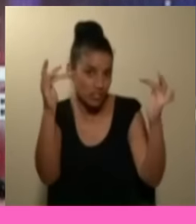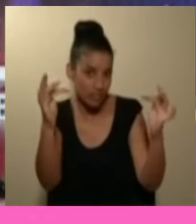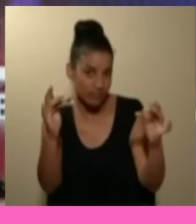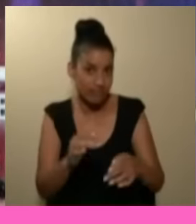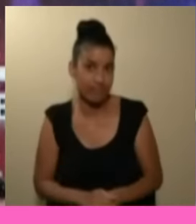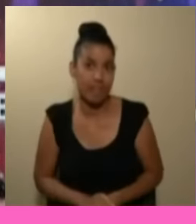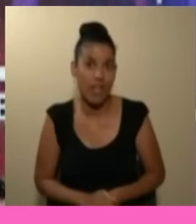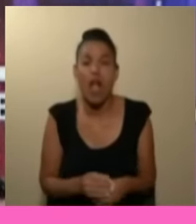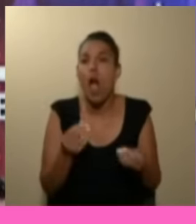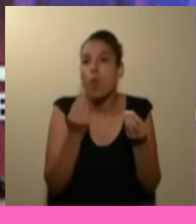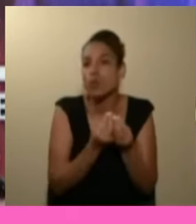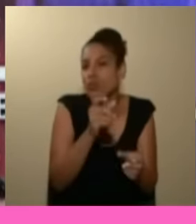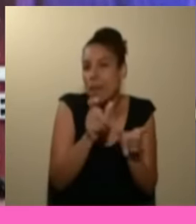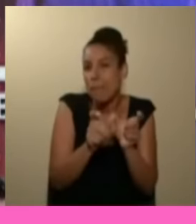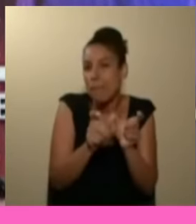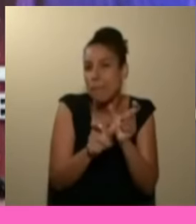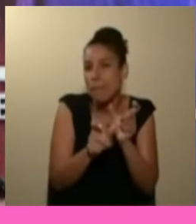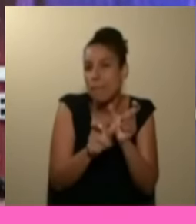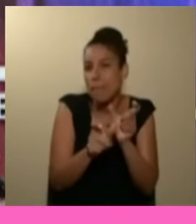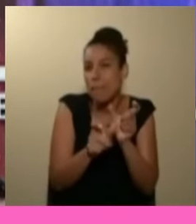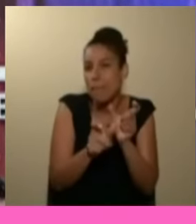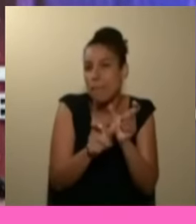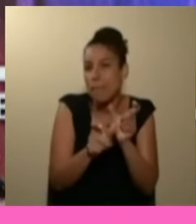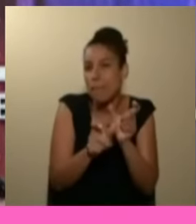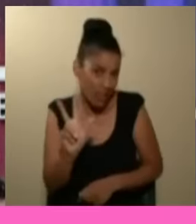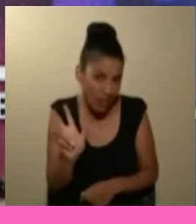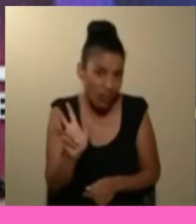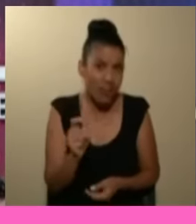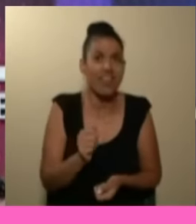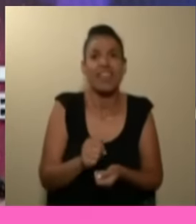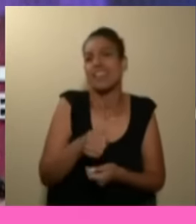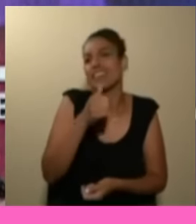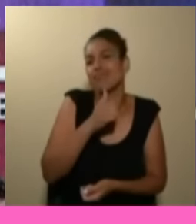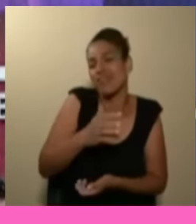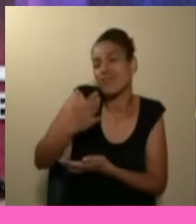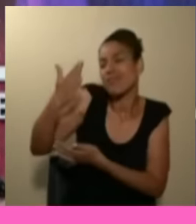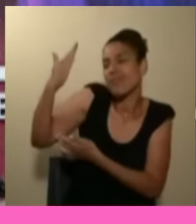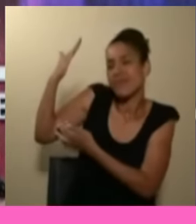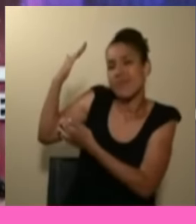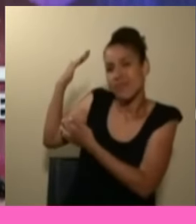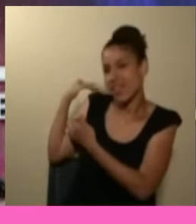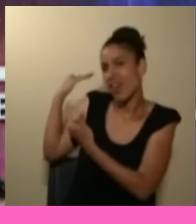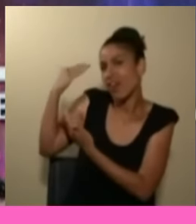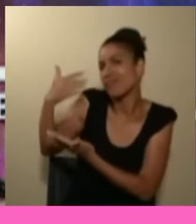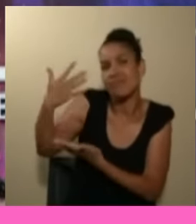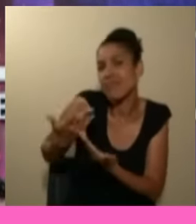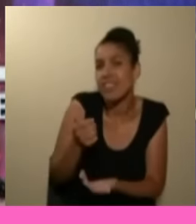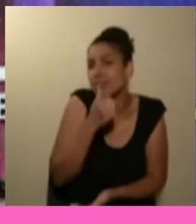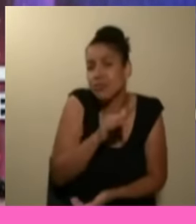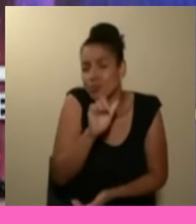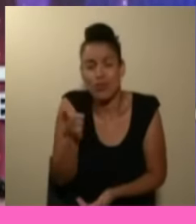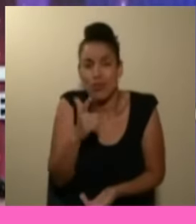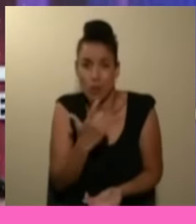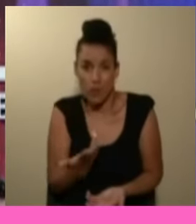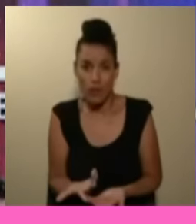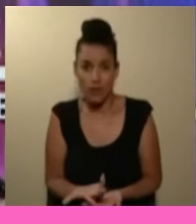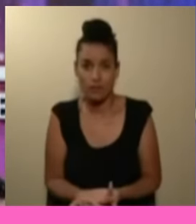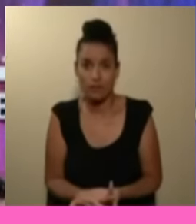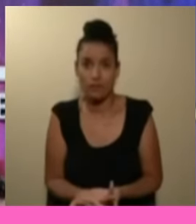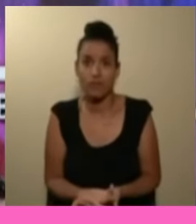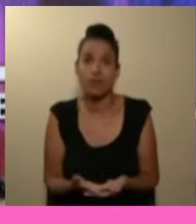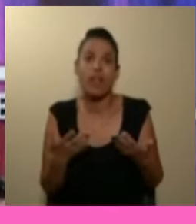buena parte de la población y se vuelve a viejas recetas ya perimidas, ya fracasadas. ¿Qué